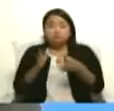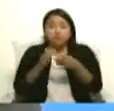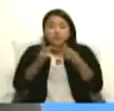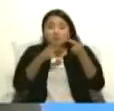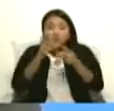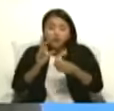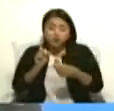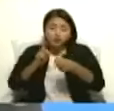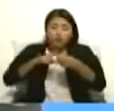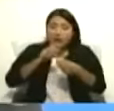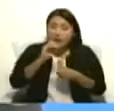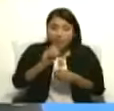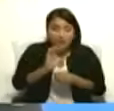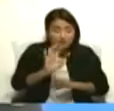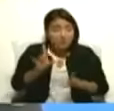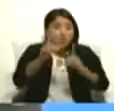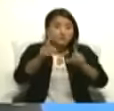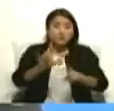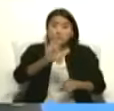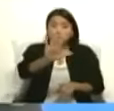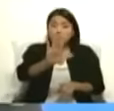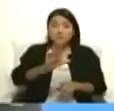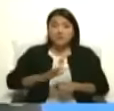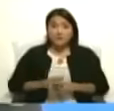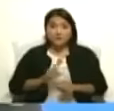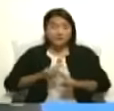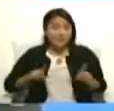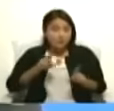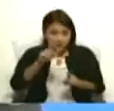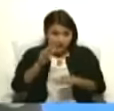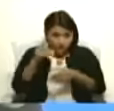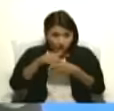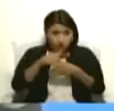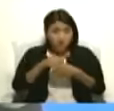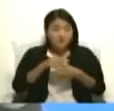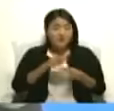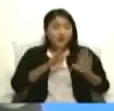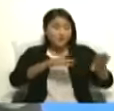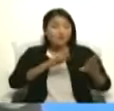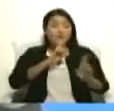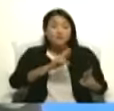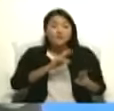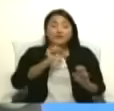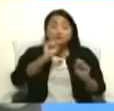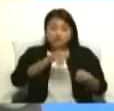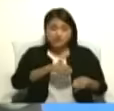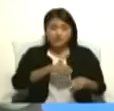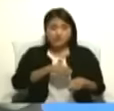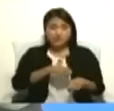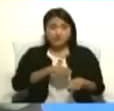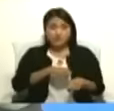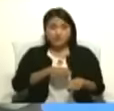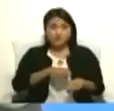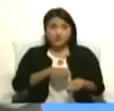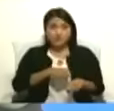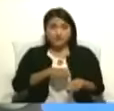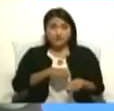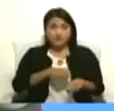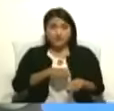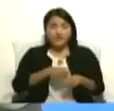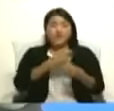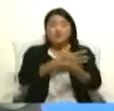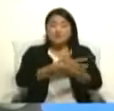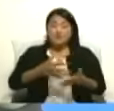pero si usted votó y si usted apoyó el sí en el referendo consultivo como lo vimos por millones y millones de